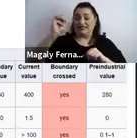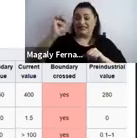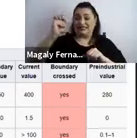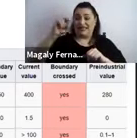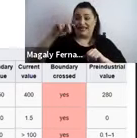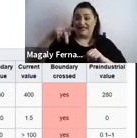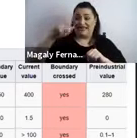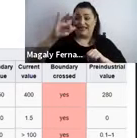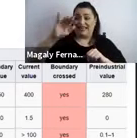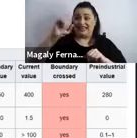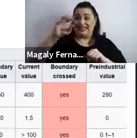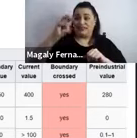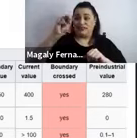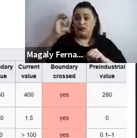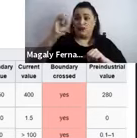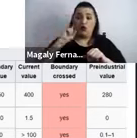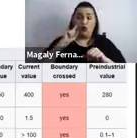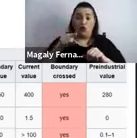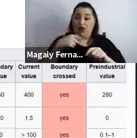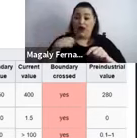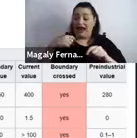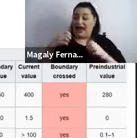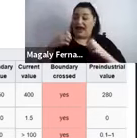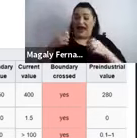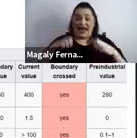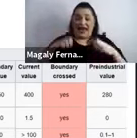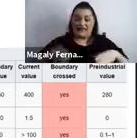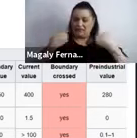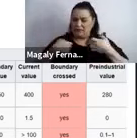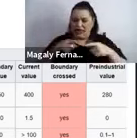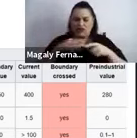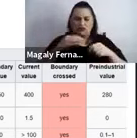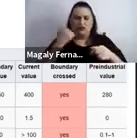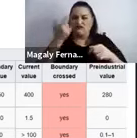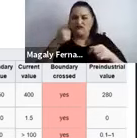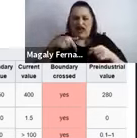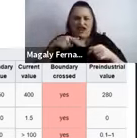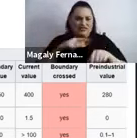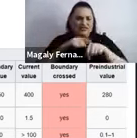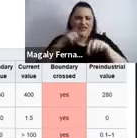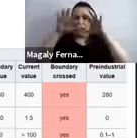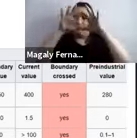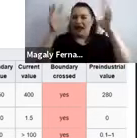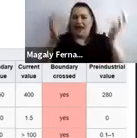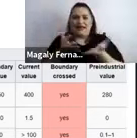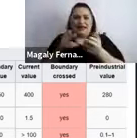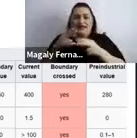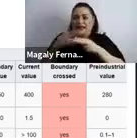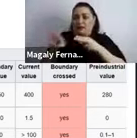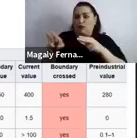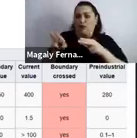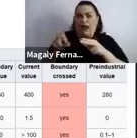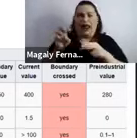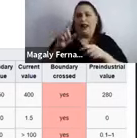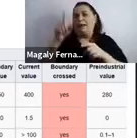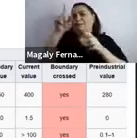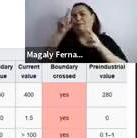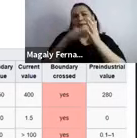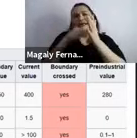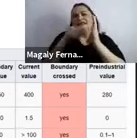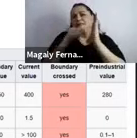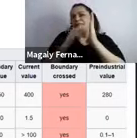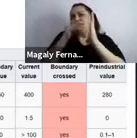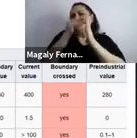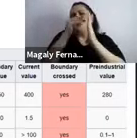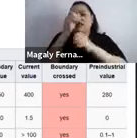vayamos a ser una especie muy evanescente, muy fugaz en este planeta, de tantos miles de millones de años y